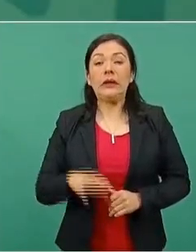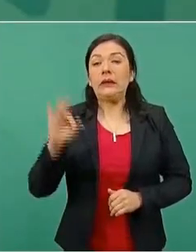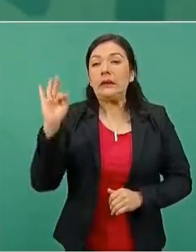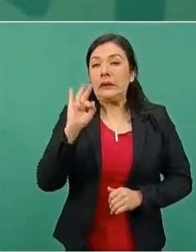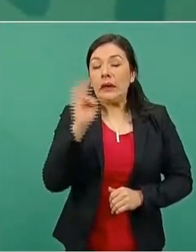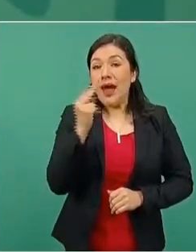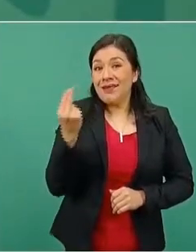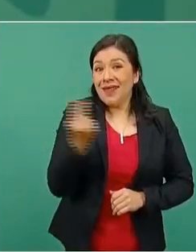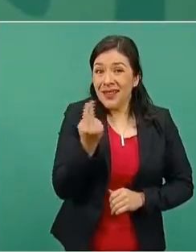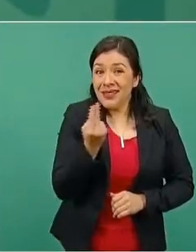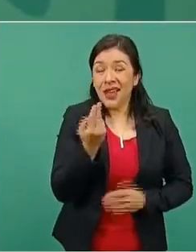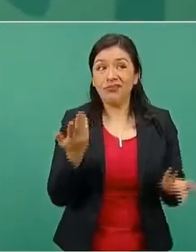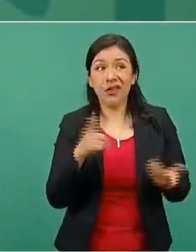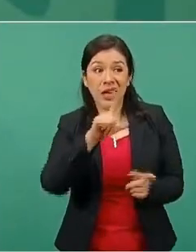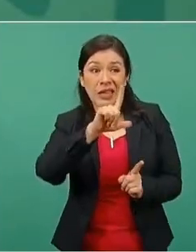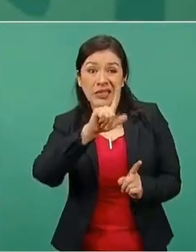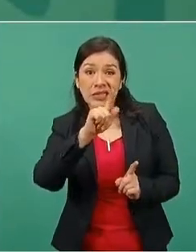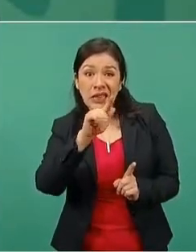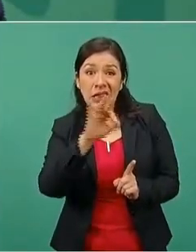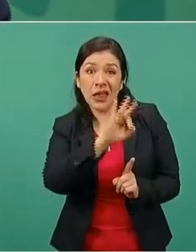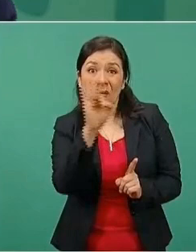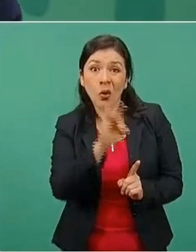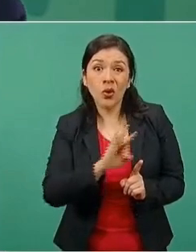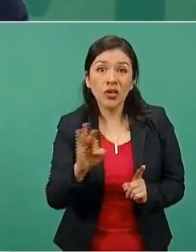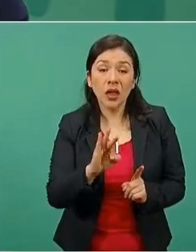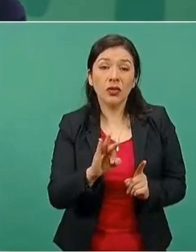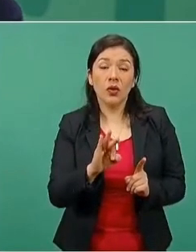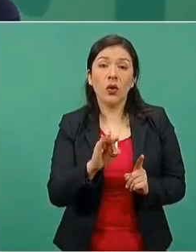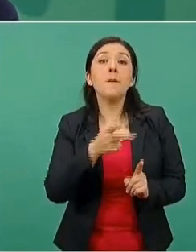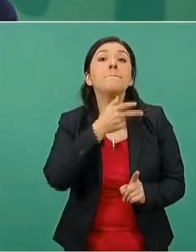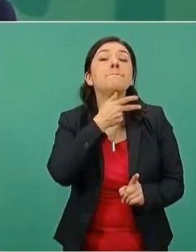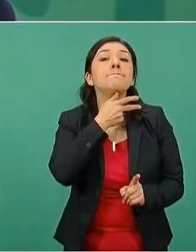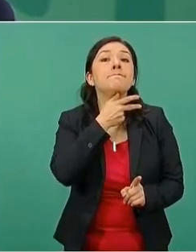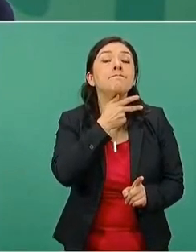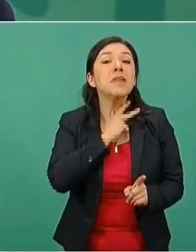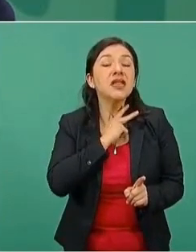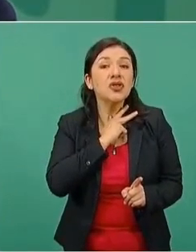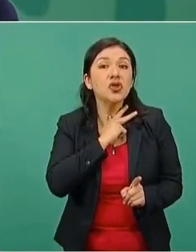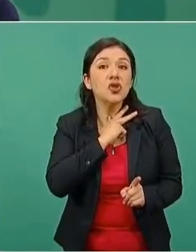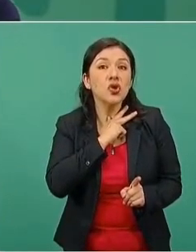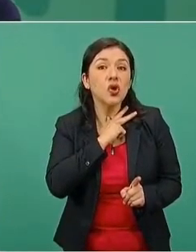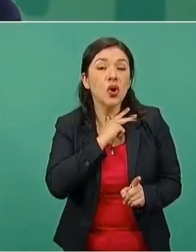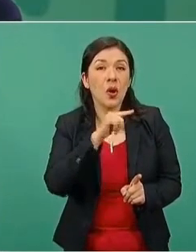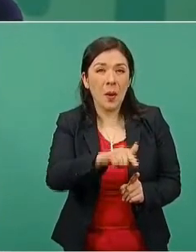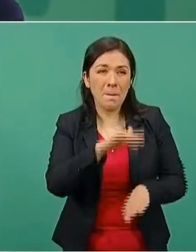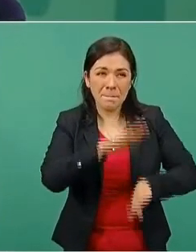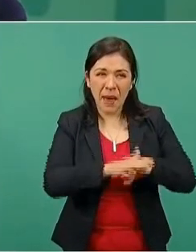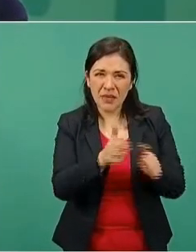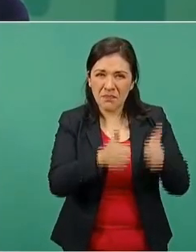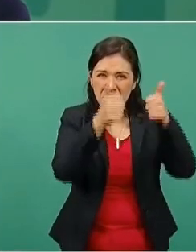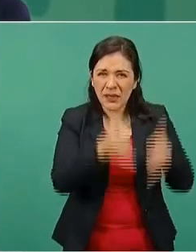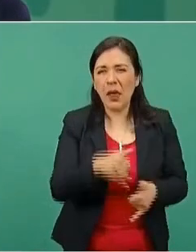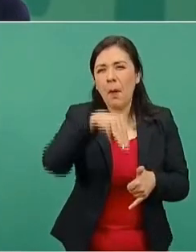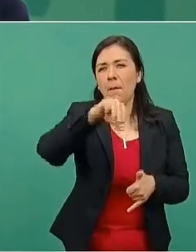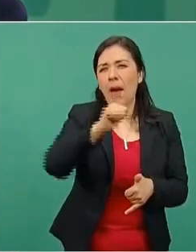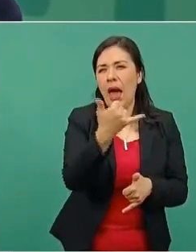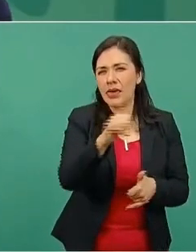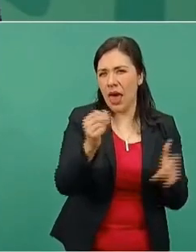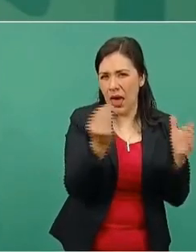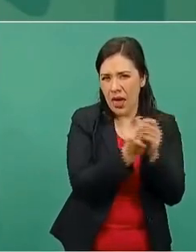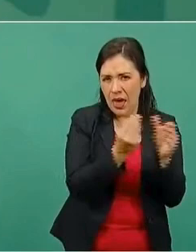necesitamos un 70% de petróleo pesado, Maya,